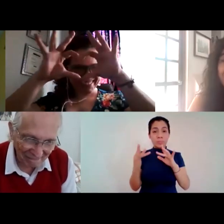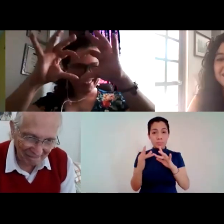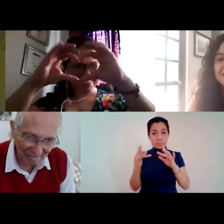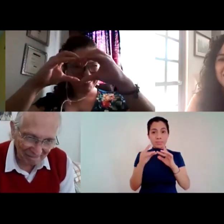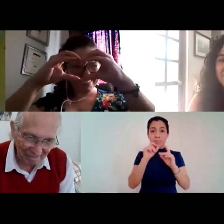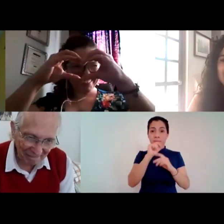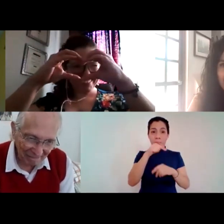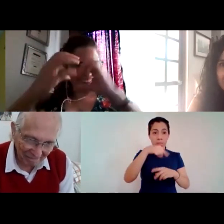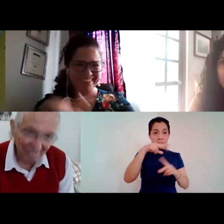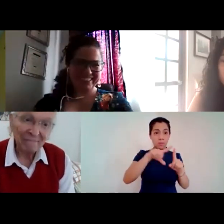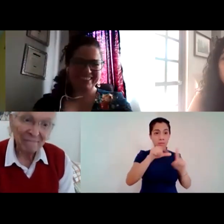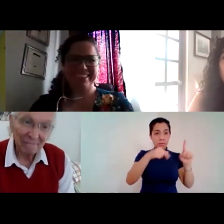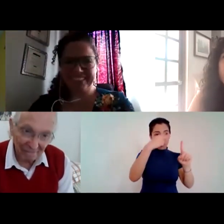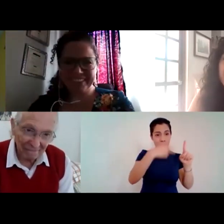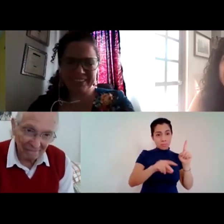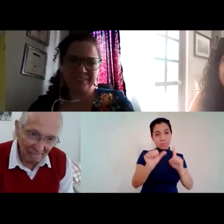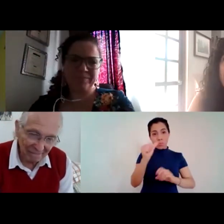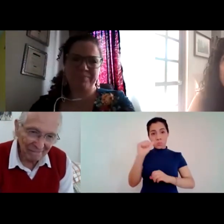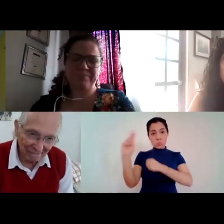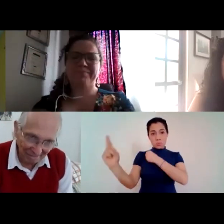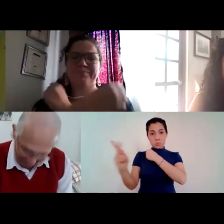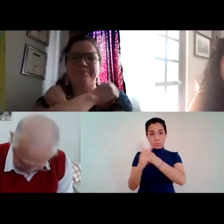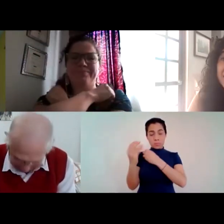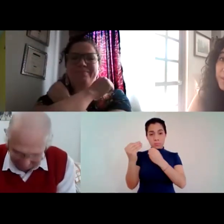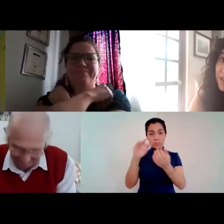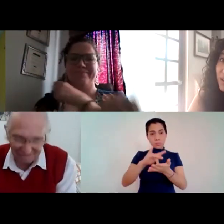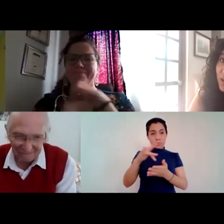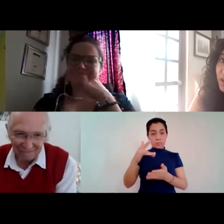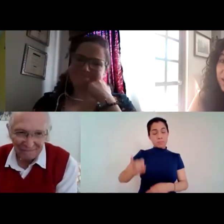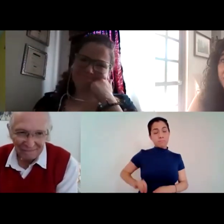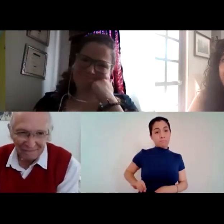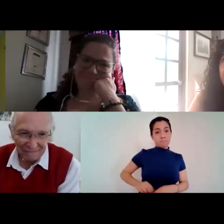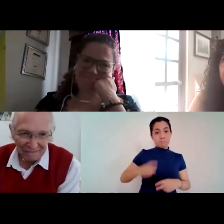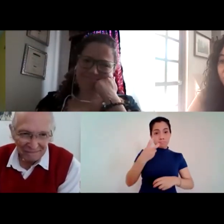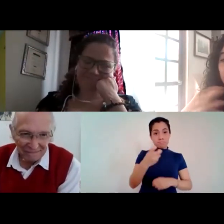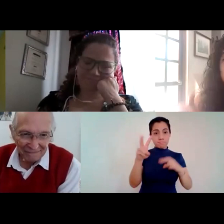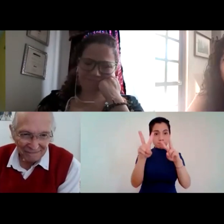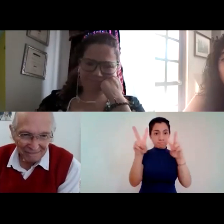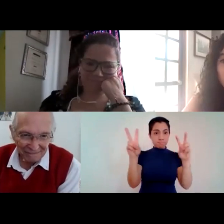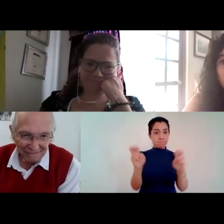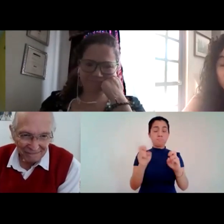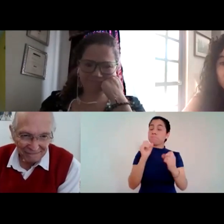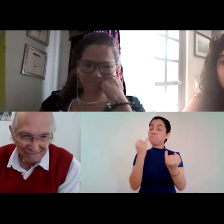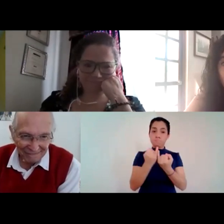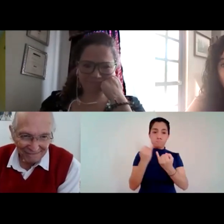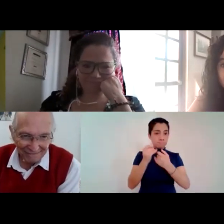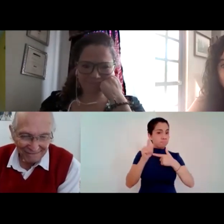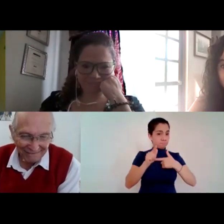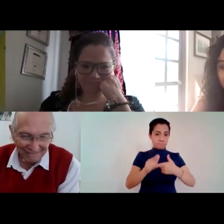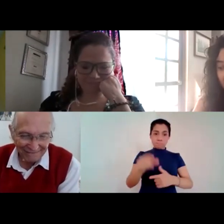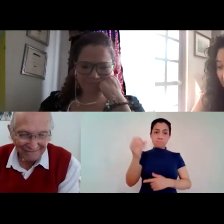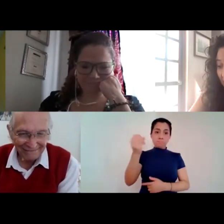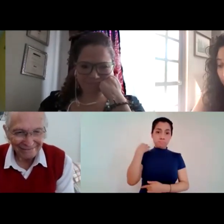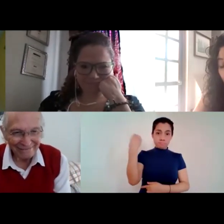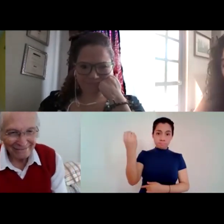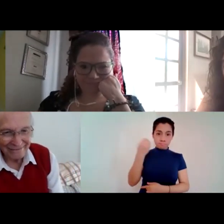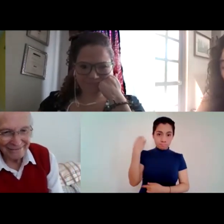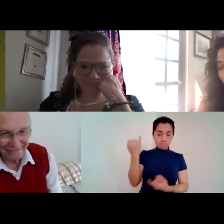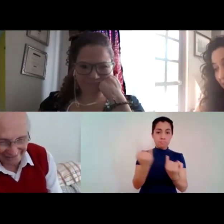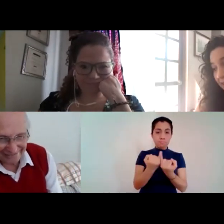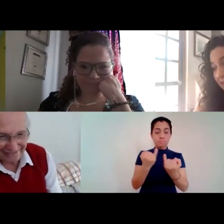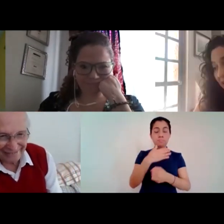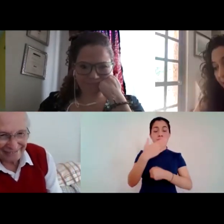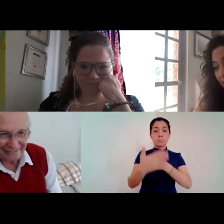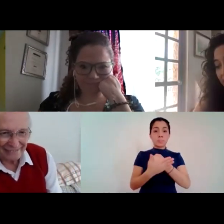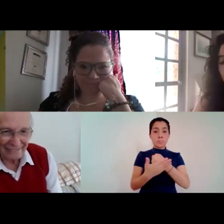países les agradecemos mucho su interés va a seguir habiendo conversatorios como este el próximo